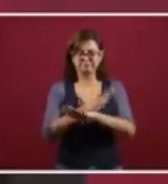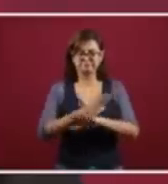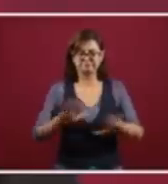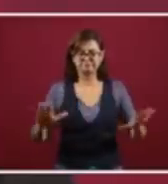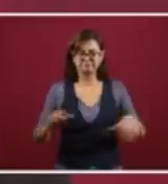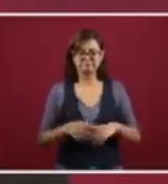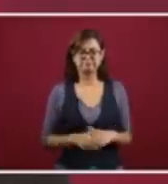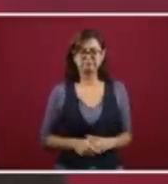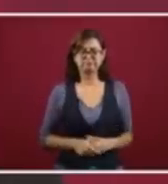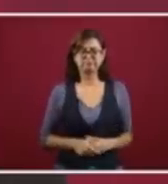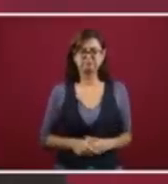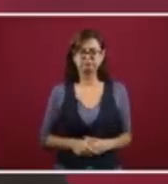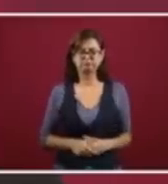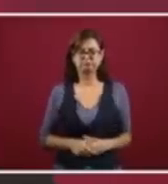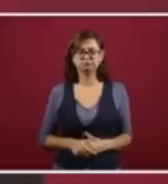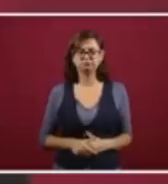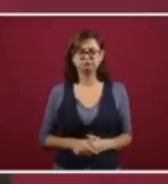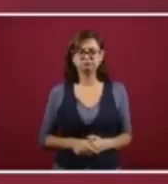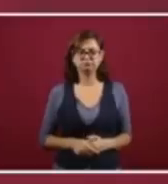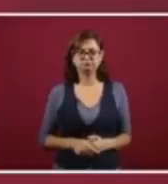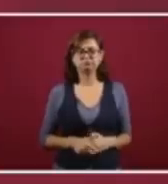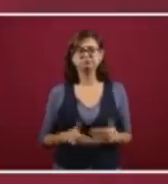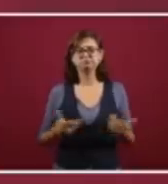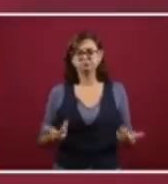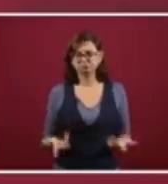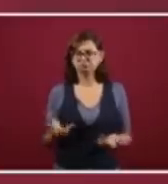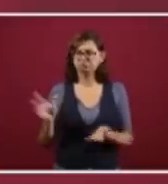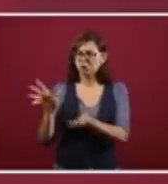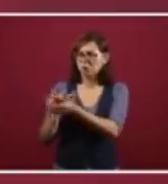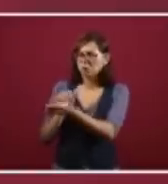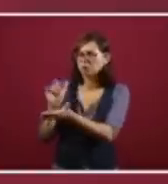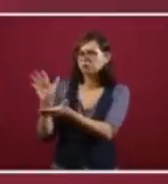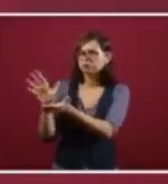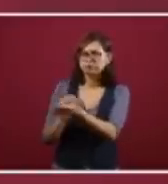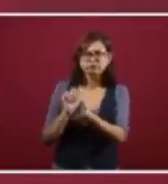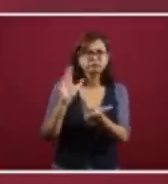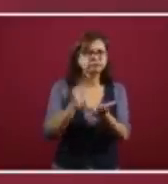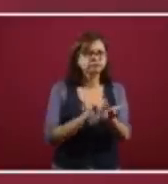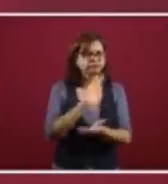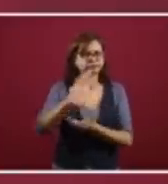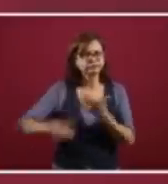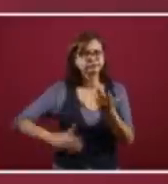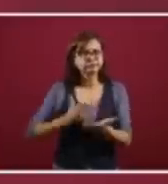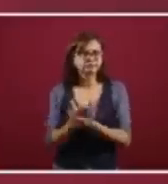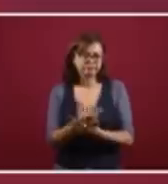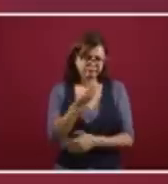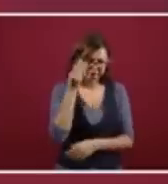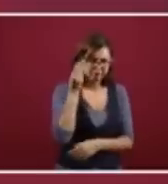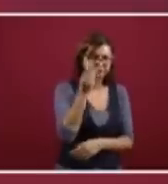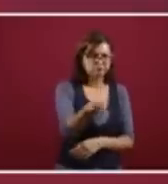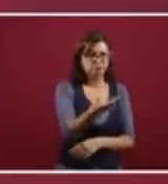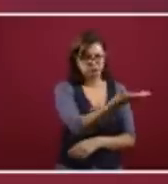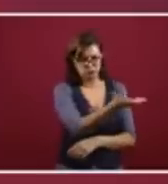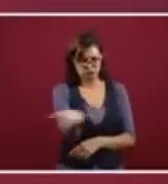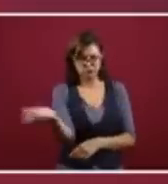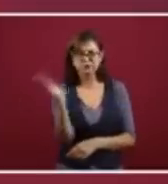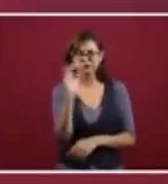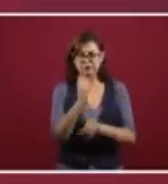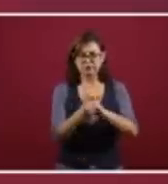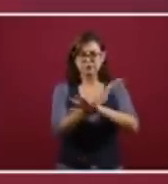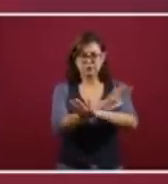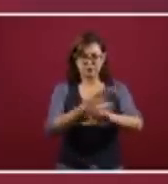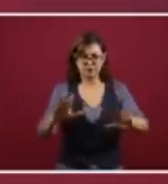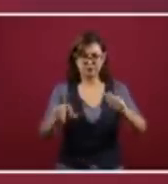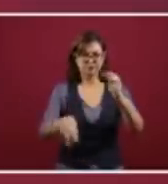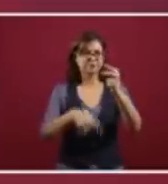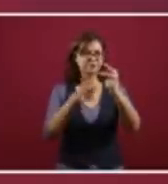Se hace pues el acopio de todas estas denuncias y se les entrega. Eso sería lo